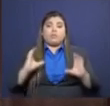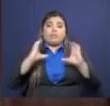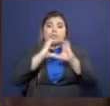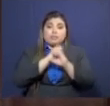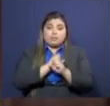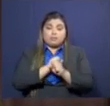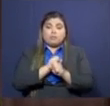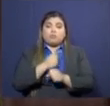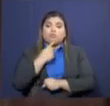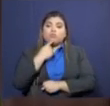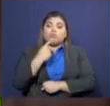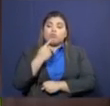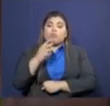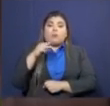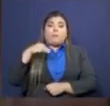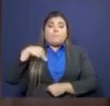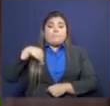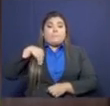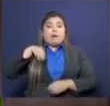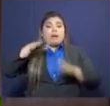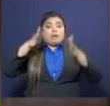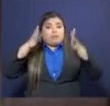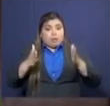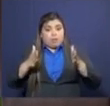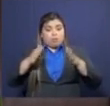realizamos las designaciones de los magistrados